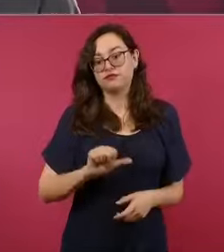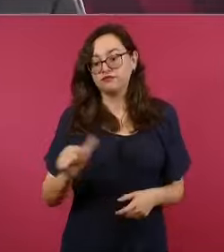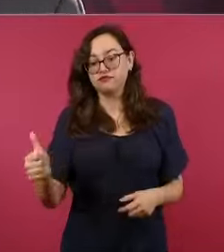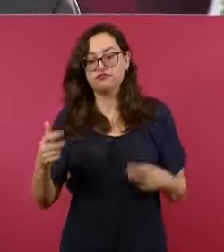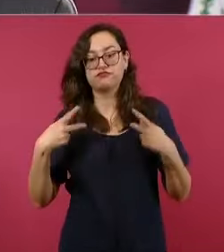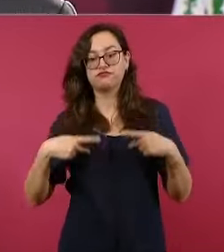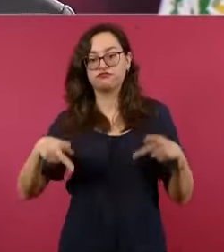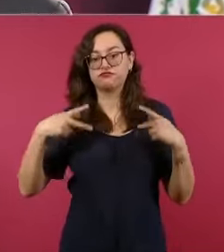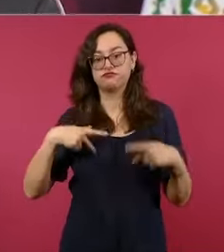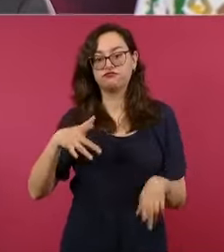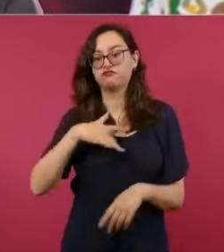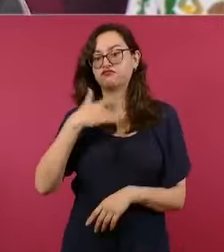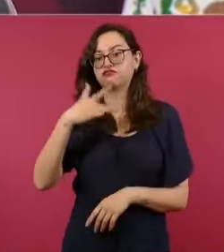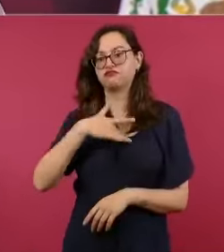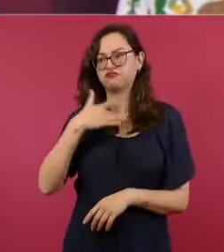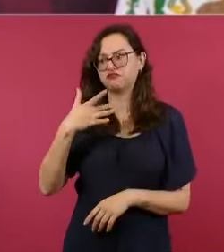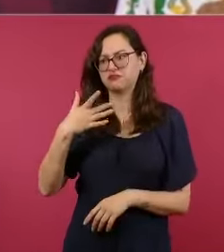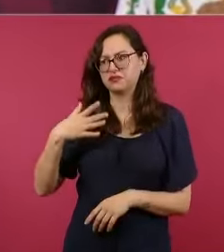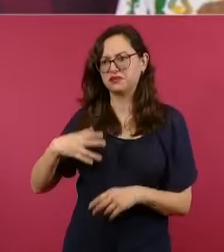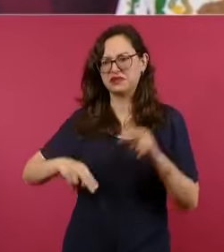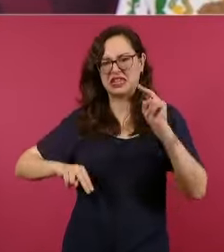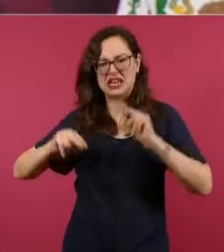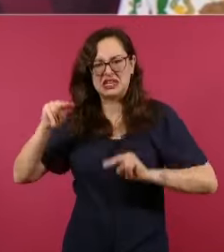que ni siquiera hay